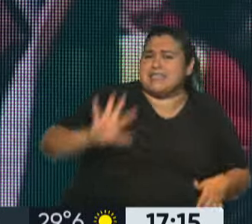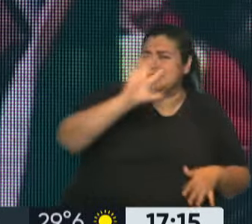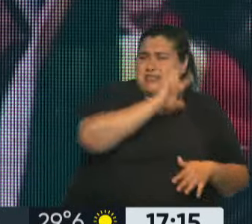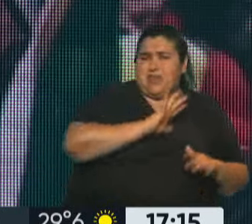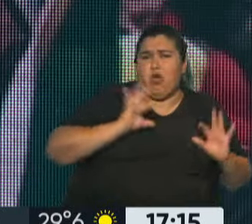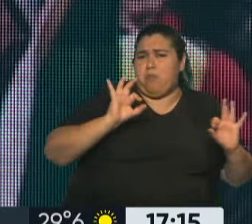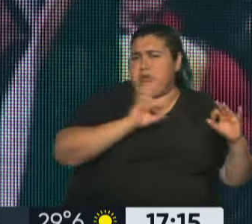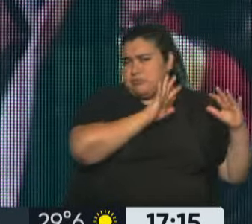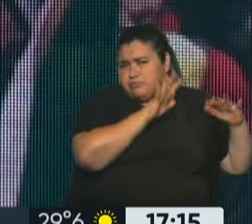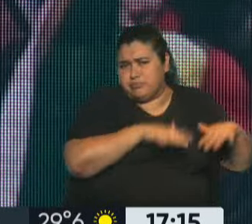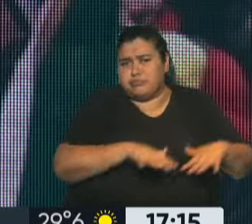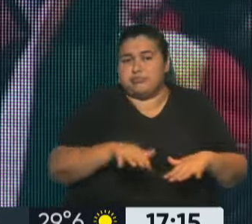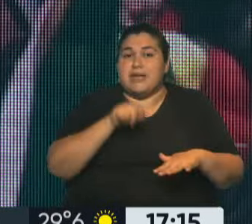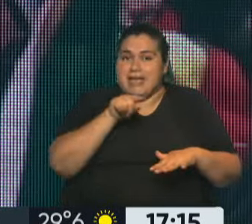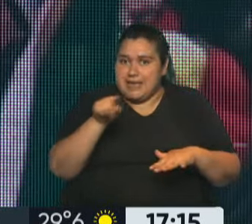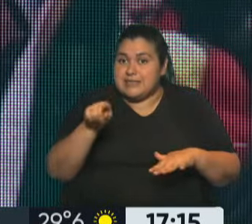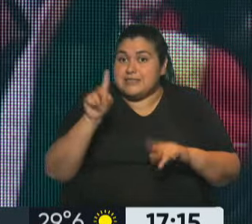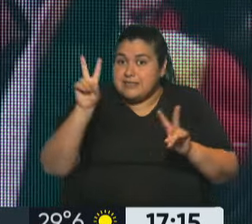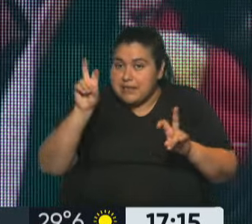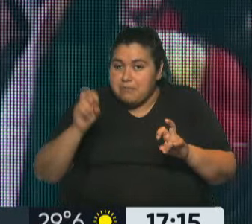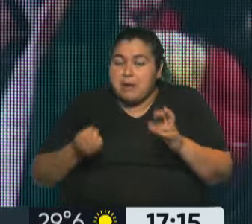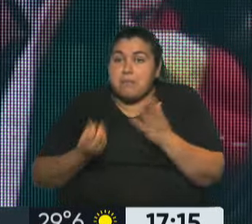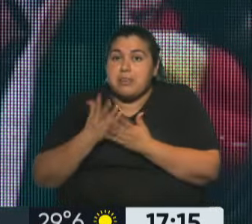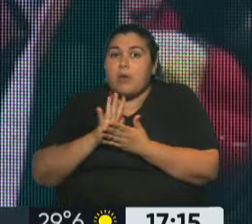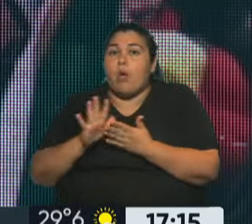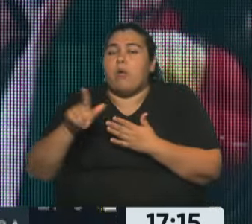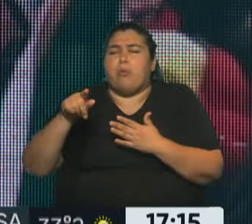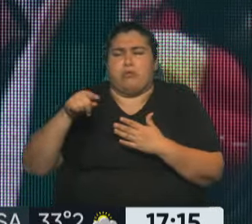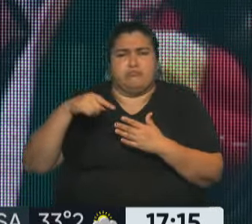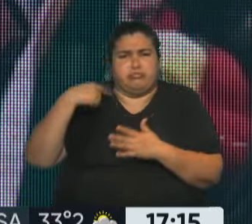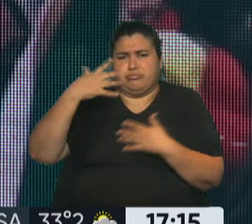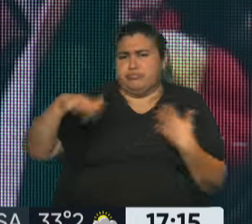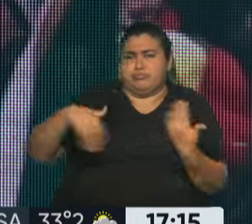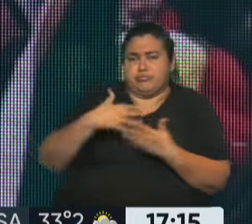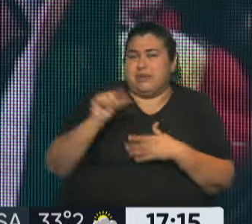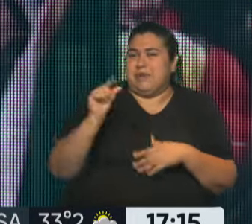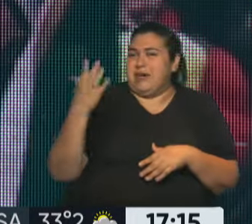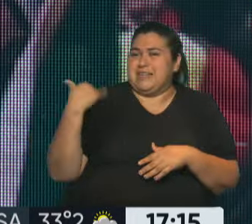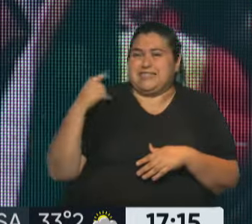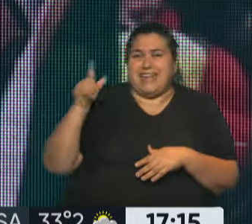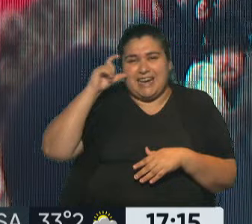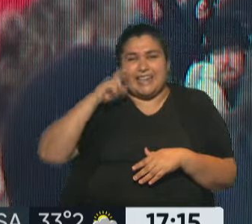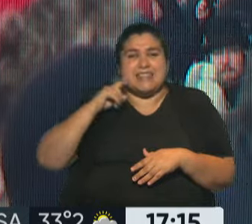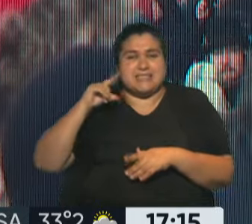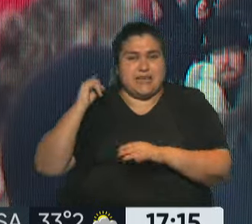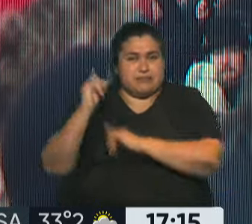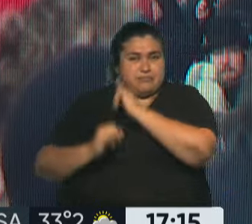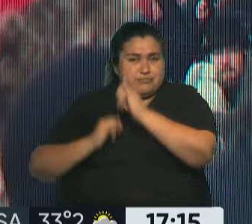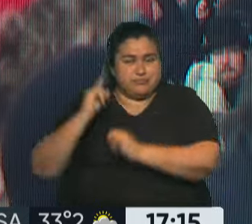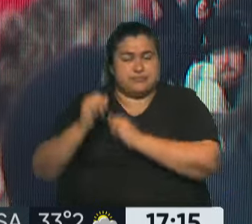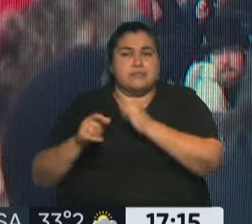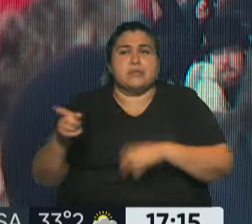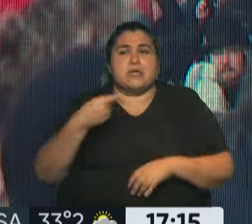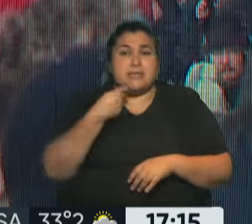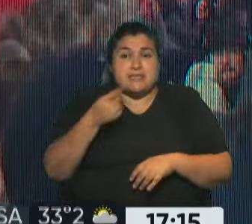un escándalo este hecho que señalábamos, porque justamente por lo mismo que señalaba Leticia recién, en este cónclave que se